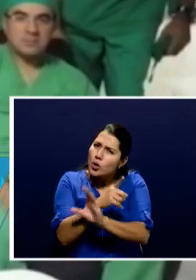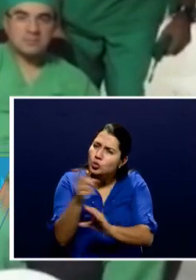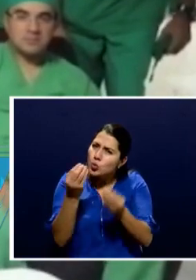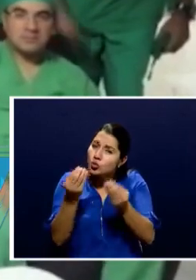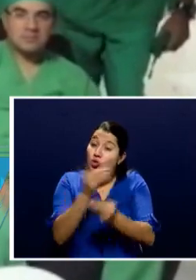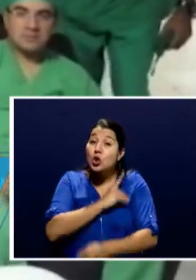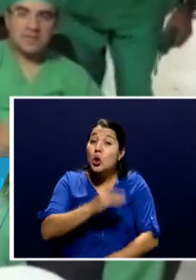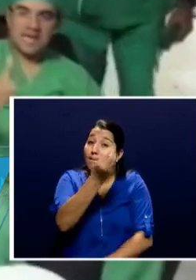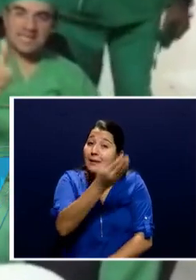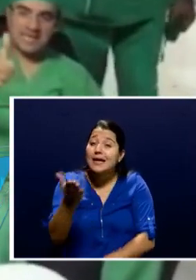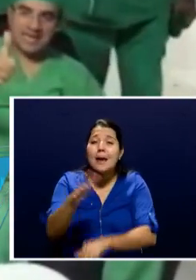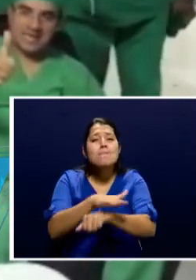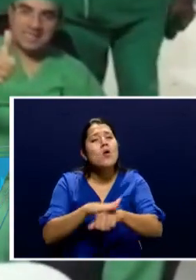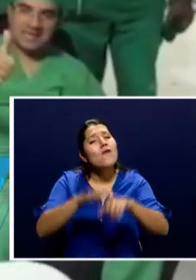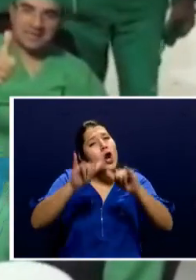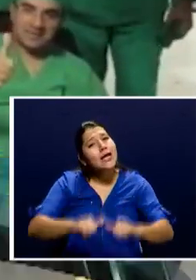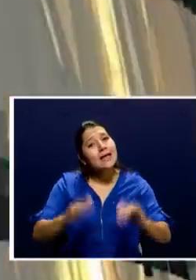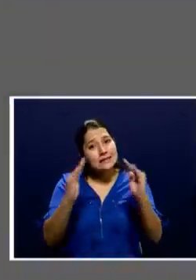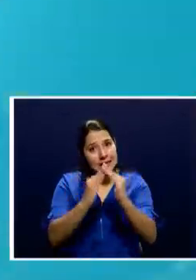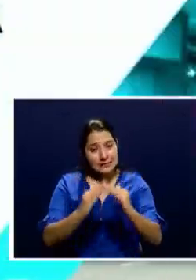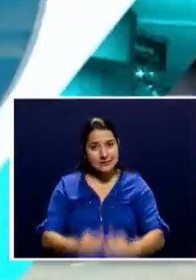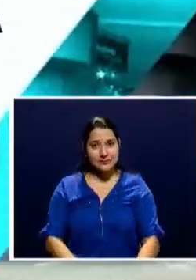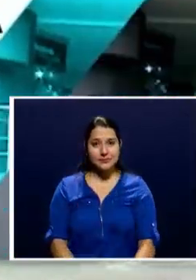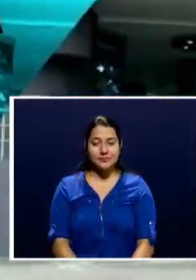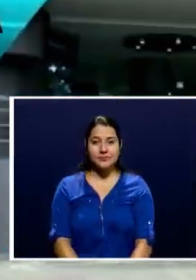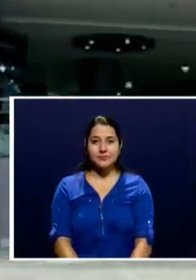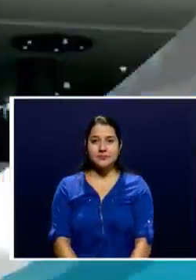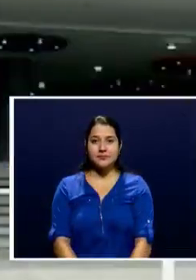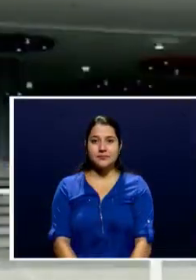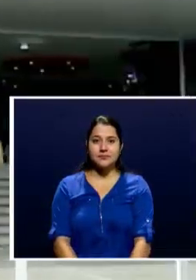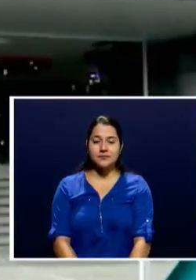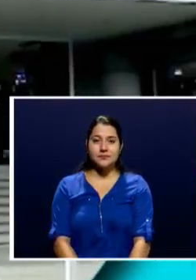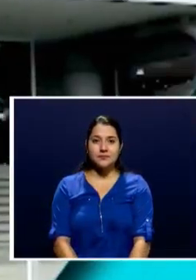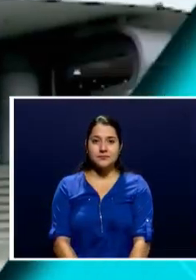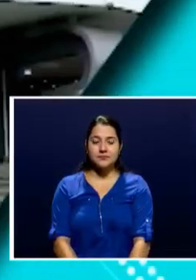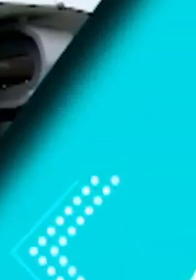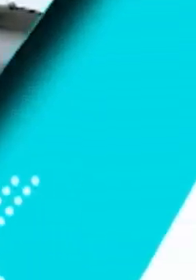que por favor... ¡Quédate en casa!